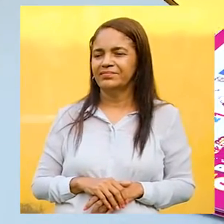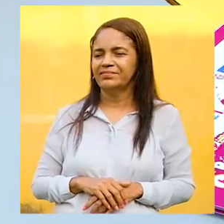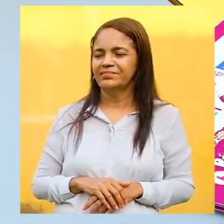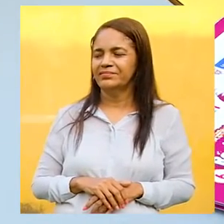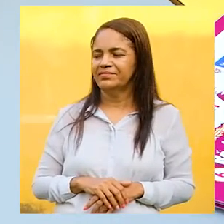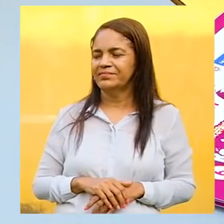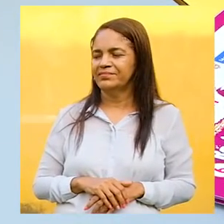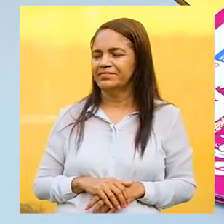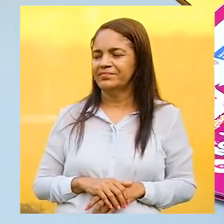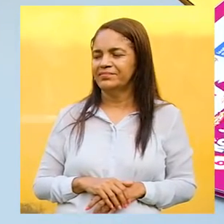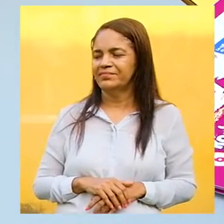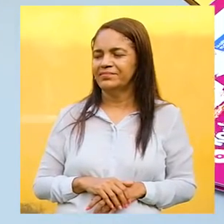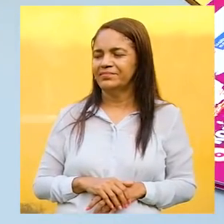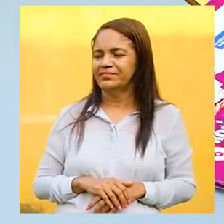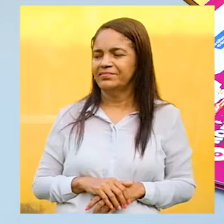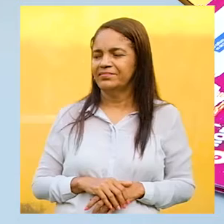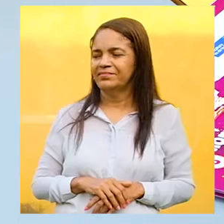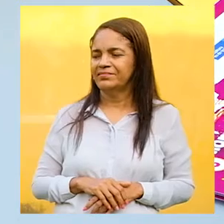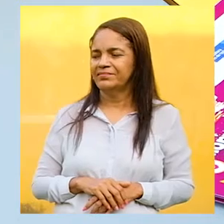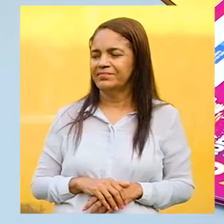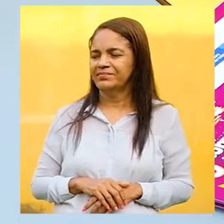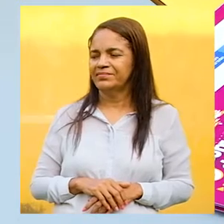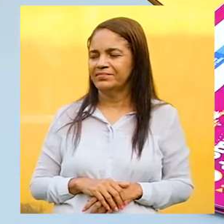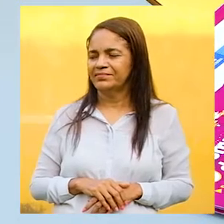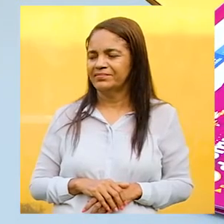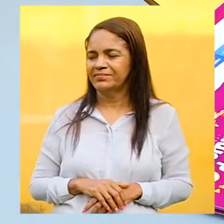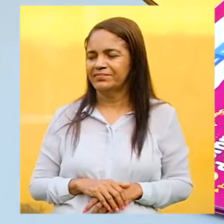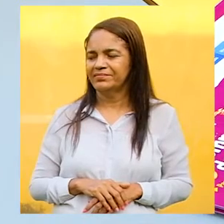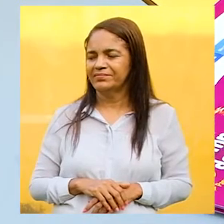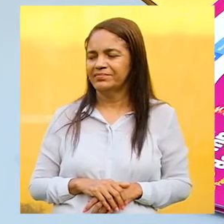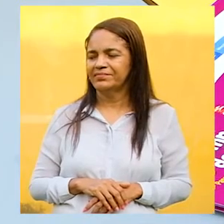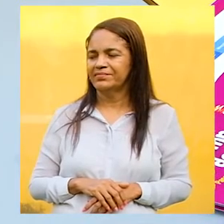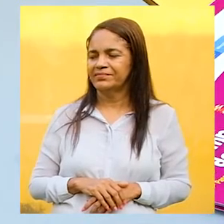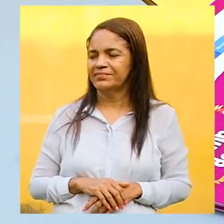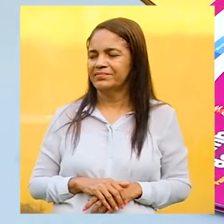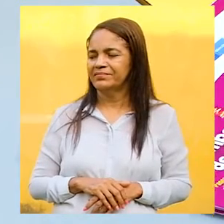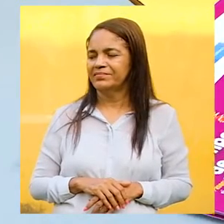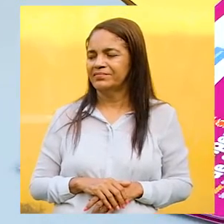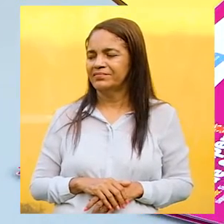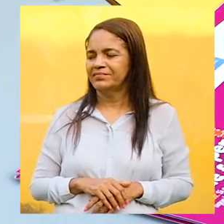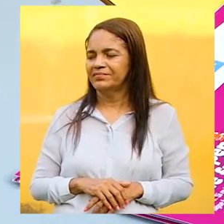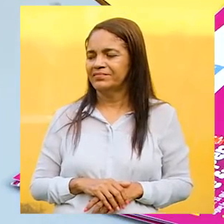la doble L y la A.